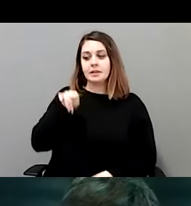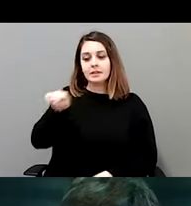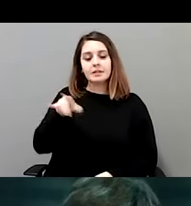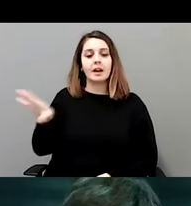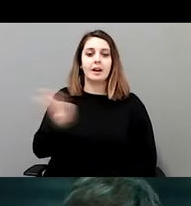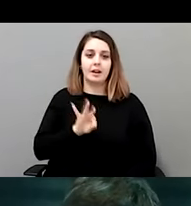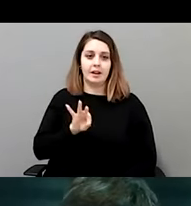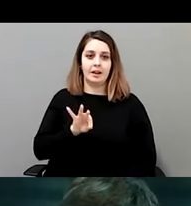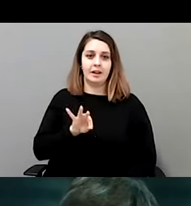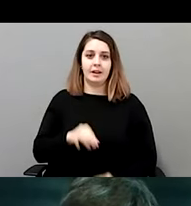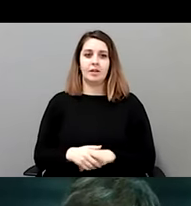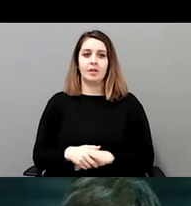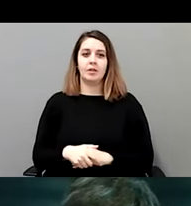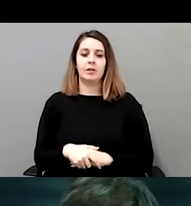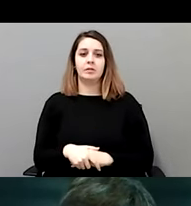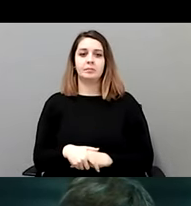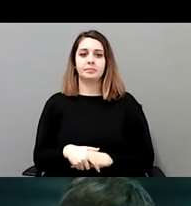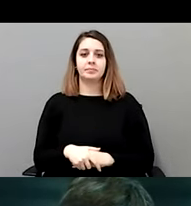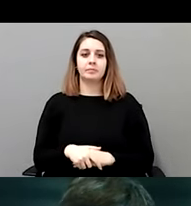una selección de profesionales,